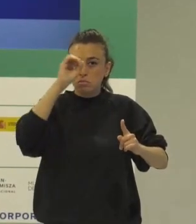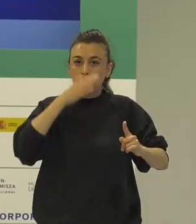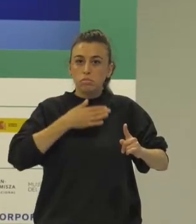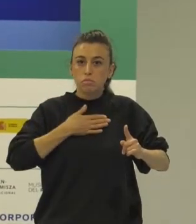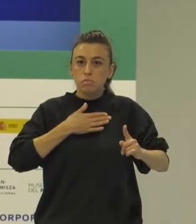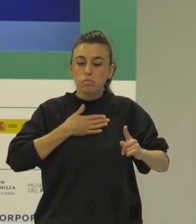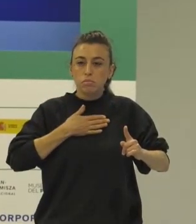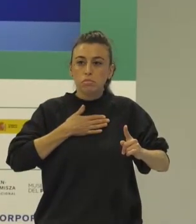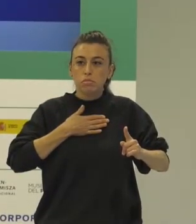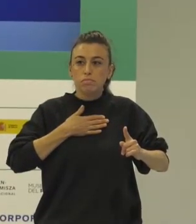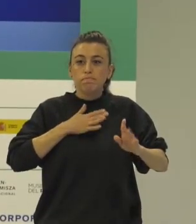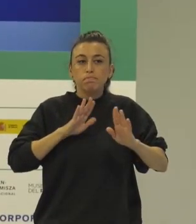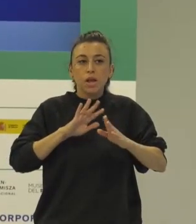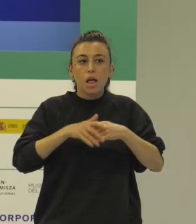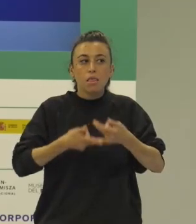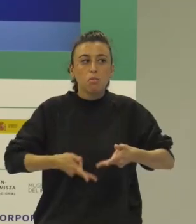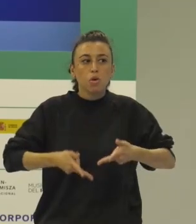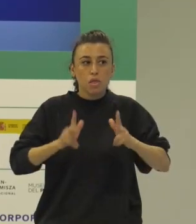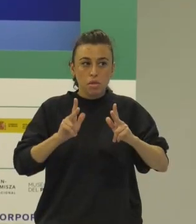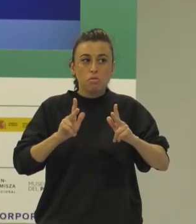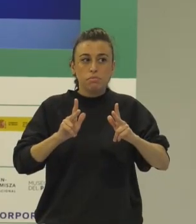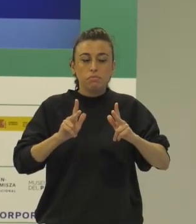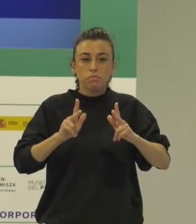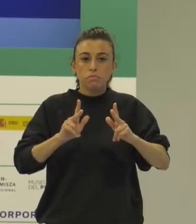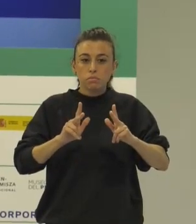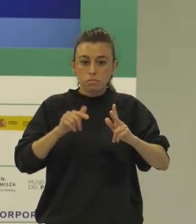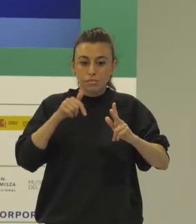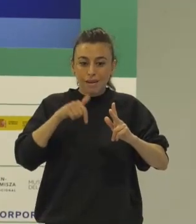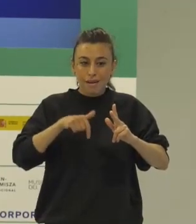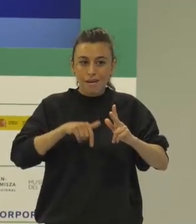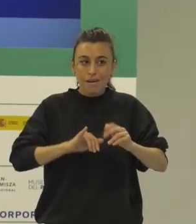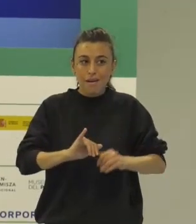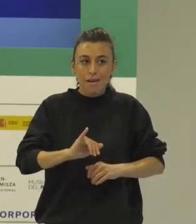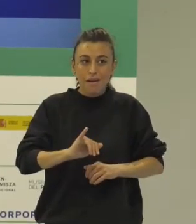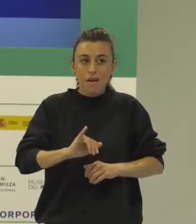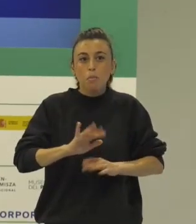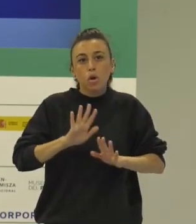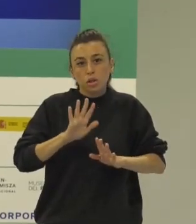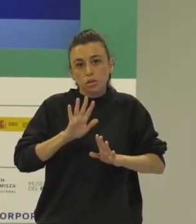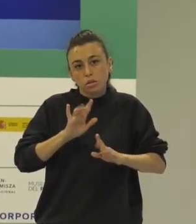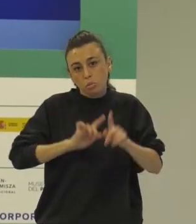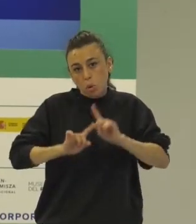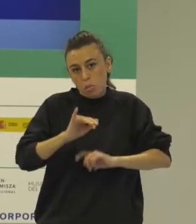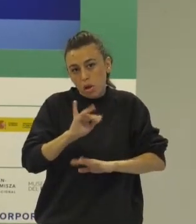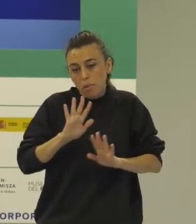teniendo la democracia que tienen acá, con sus efectos y todo, pero democracia al fin y al cabo,